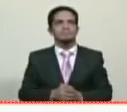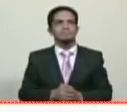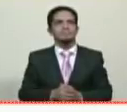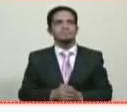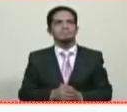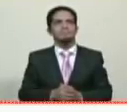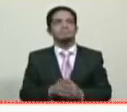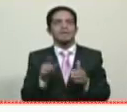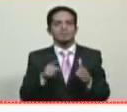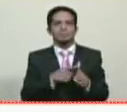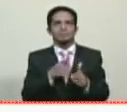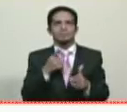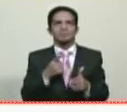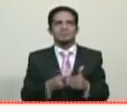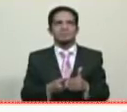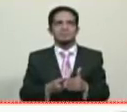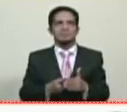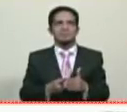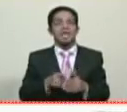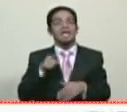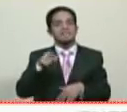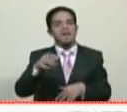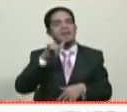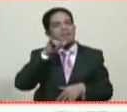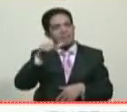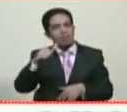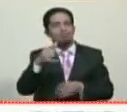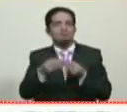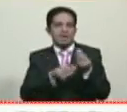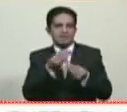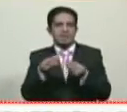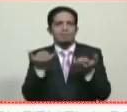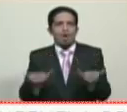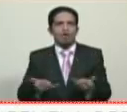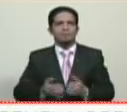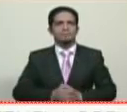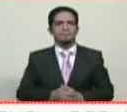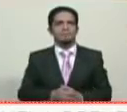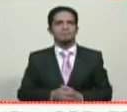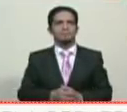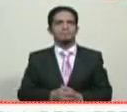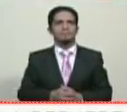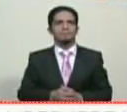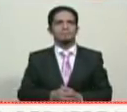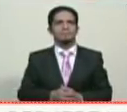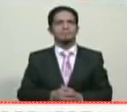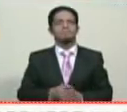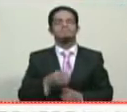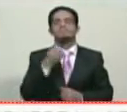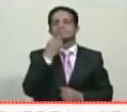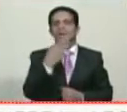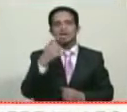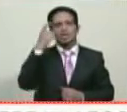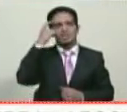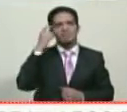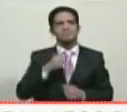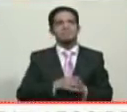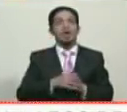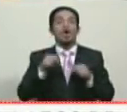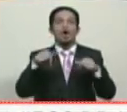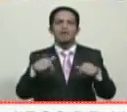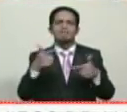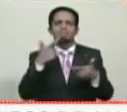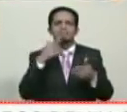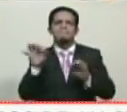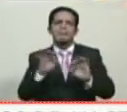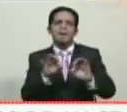Así es que esa es la denuncia que hacemos el día de hoy. Sí, buenos días. Para el día de hoy están preparadas